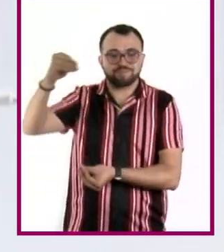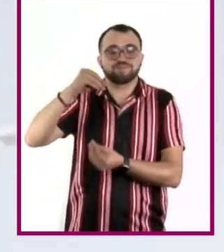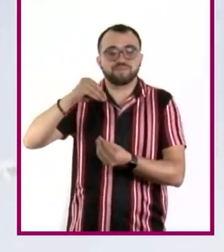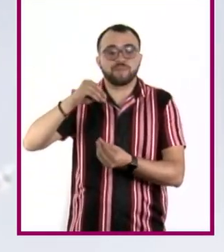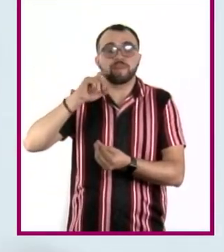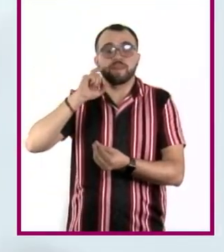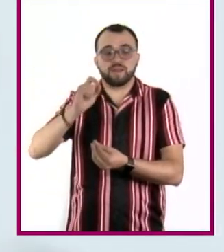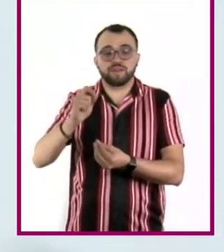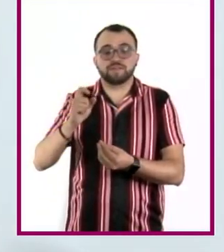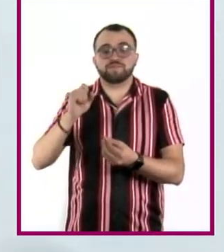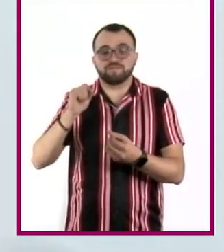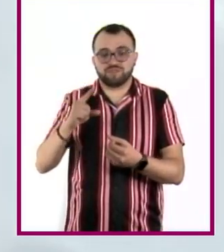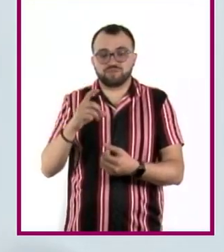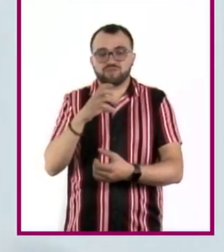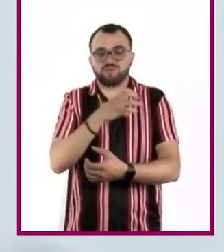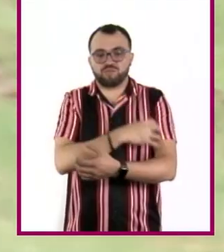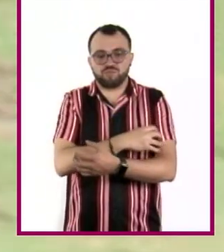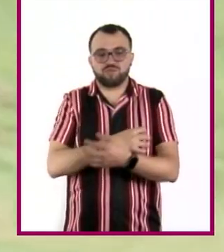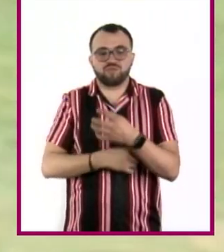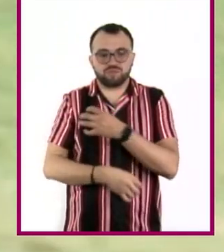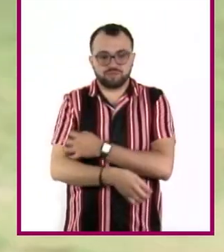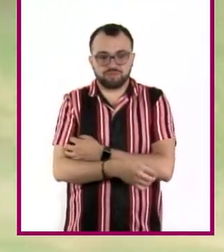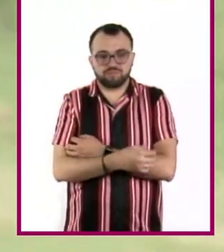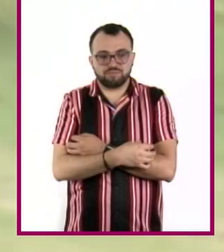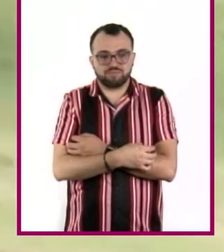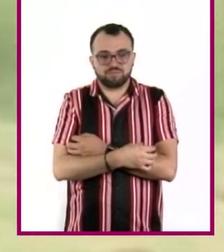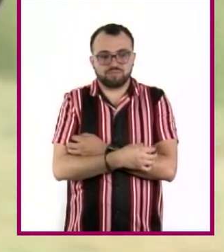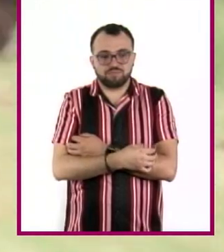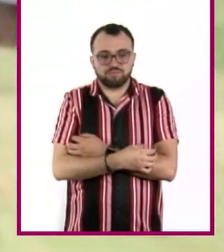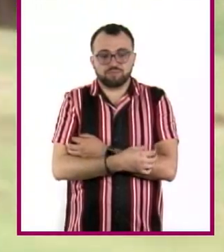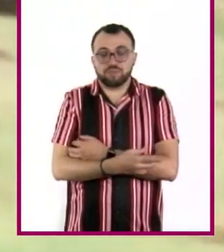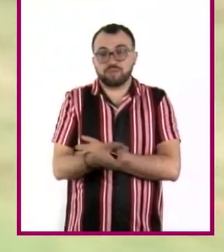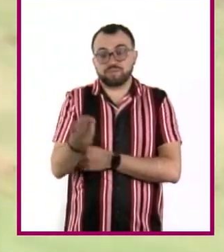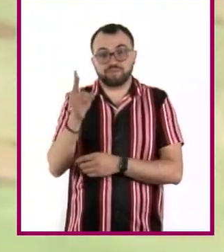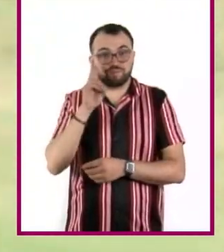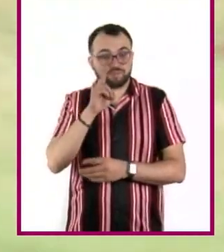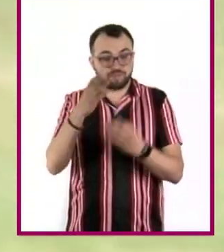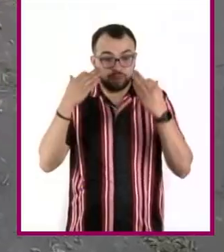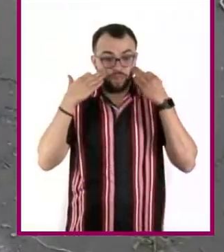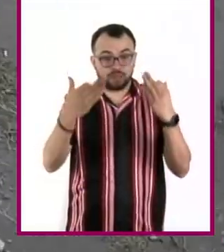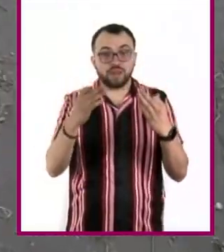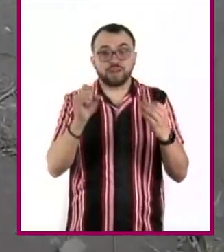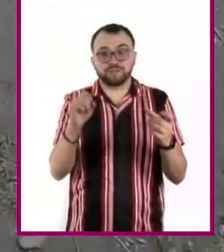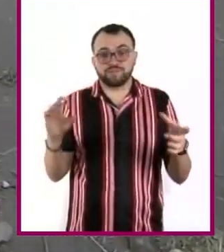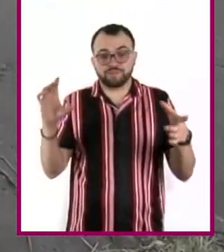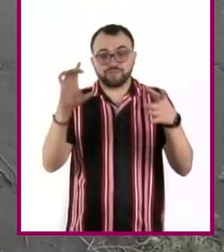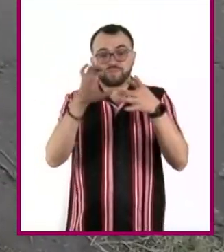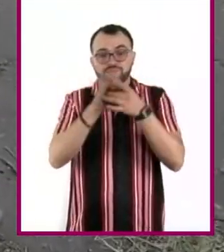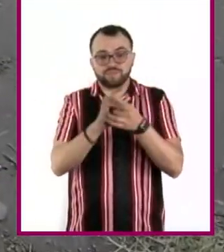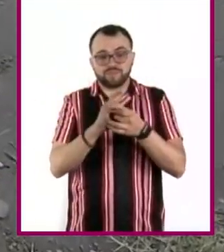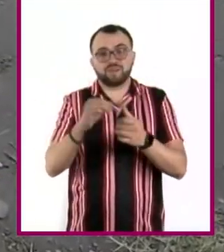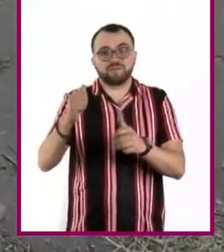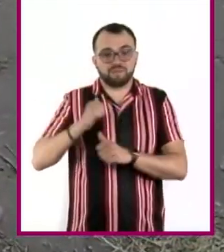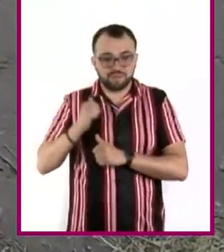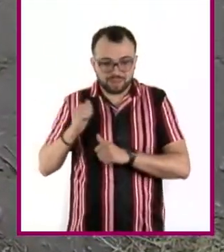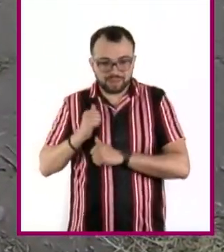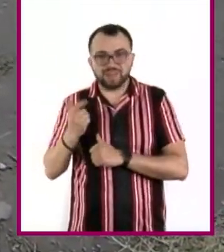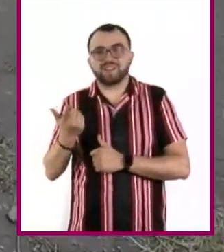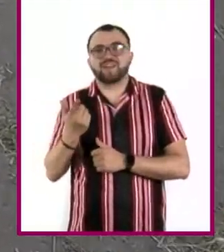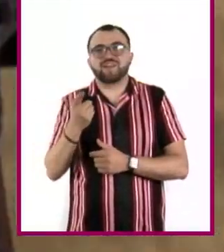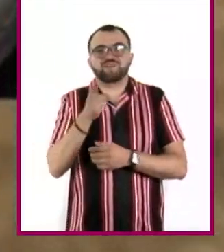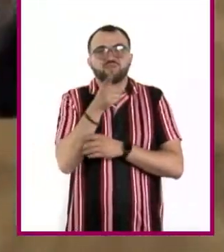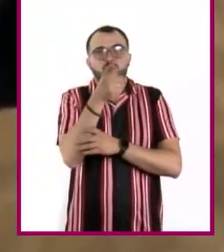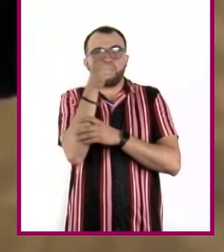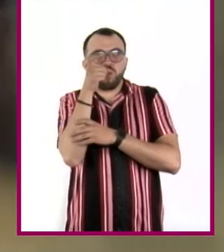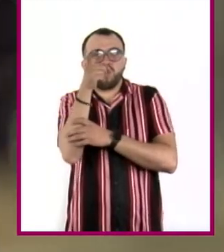edificado por las superpotencias. Sin embargo, en los hechos, las alianzas militares y la fabricación de armas siguen siendo